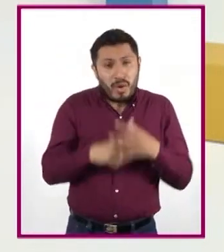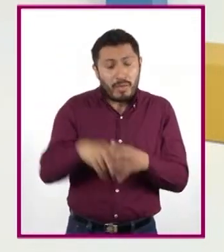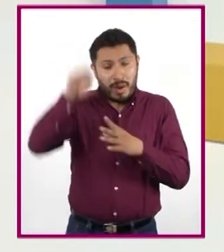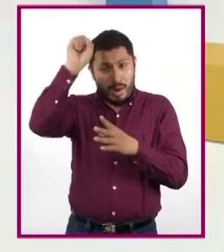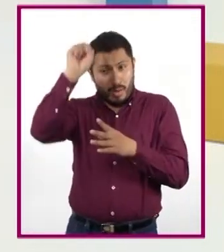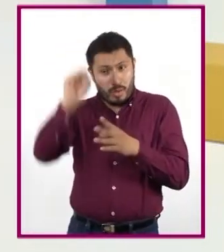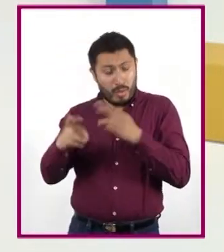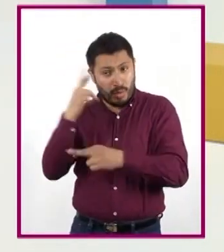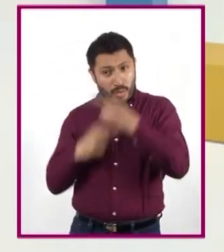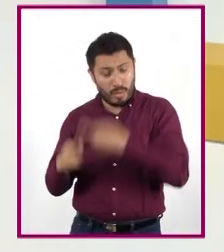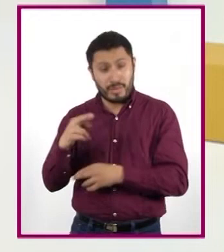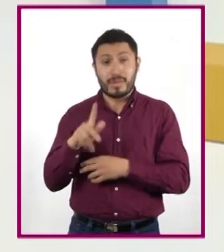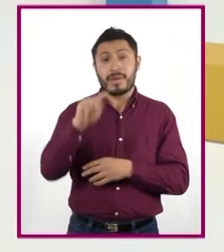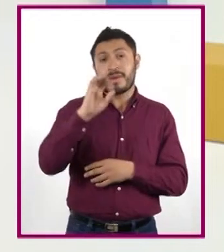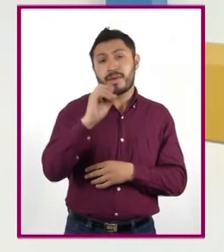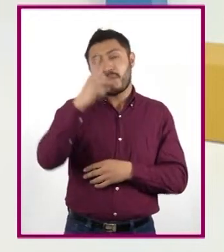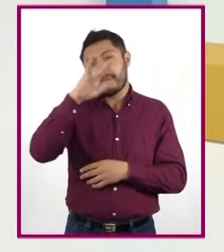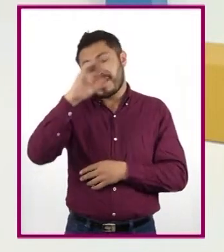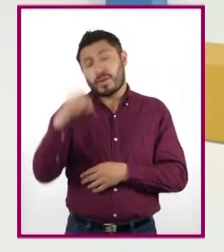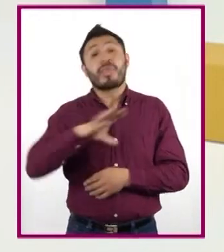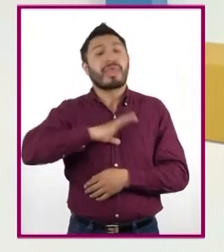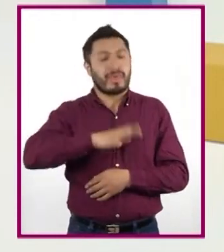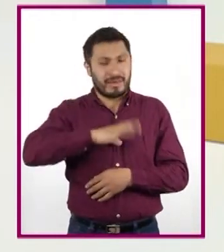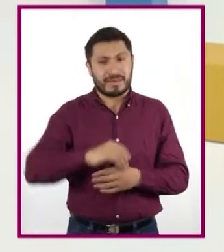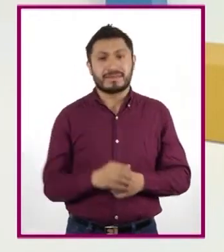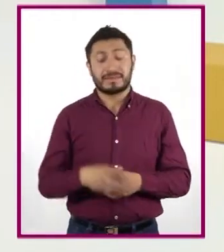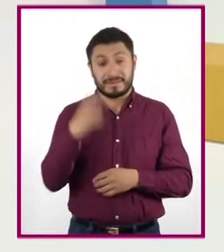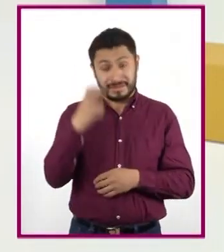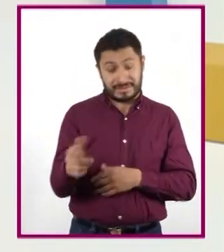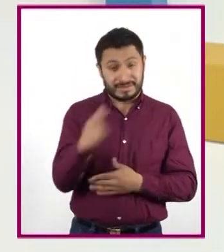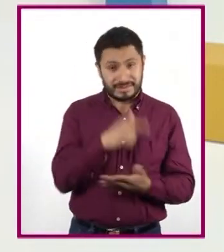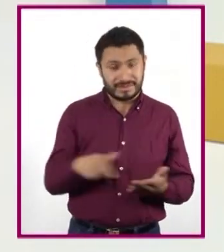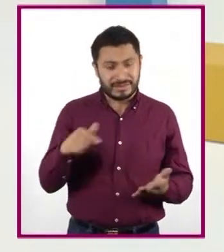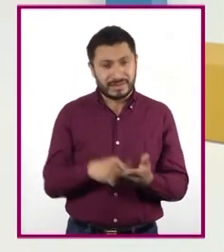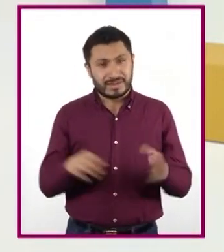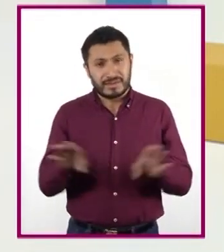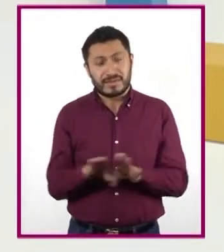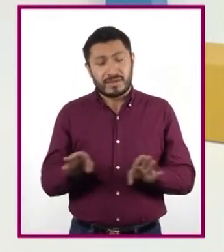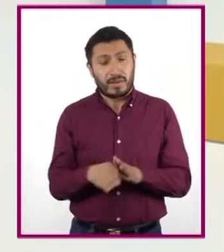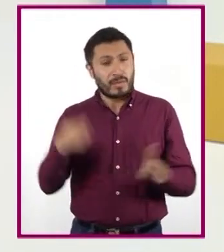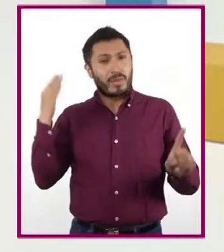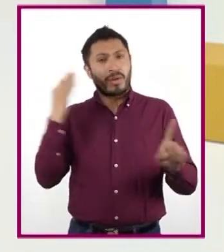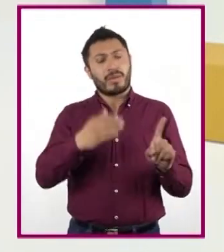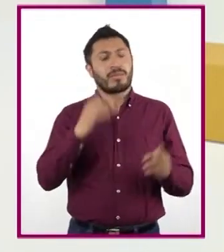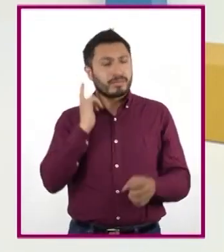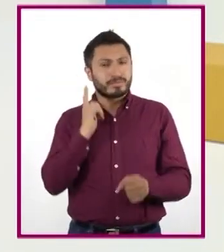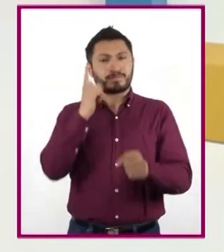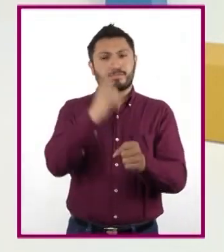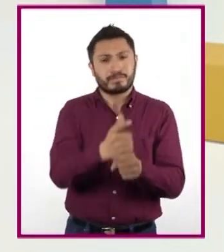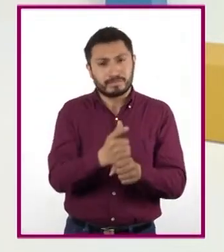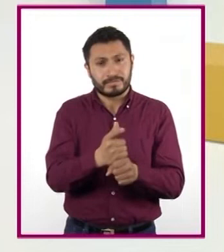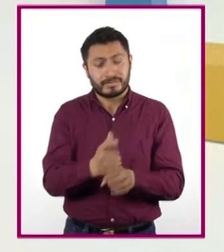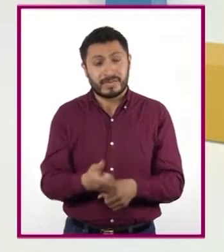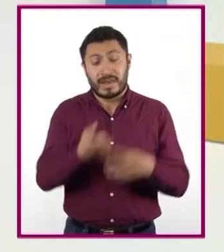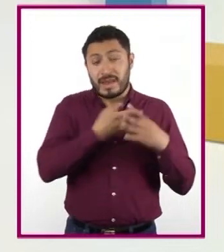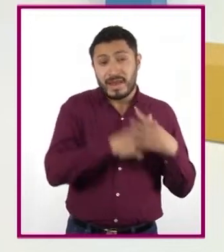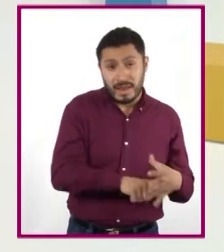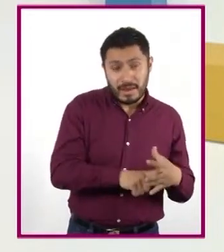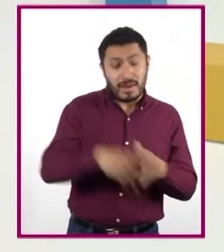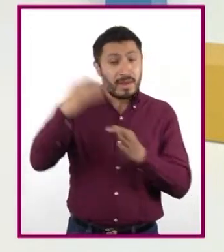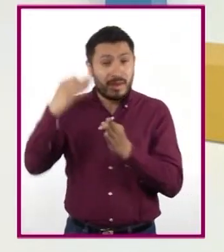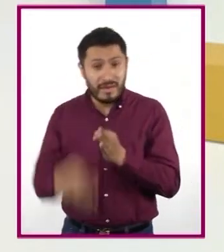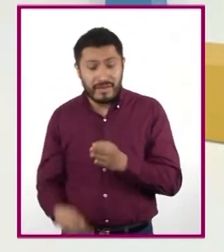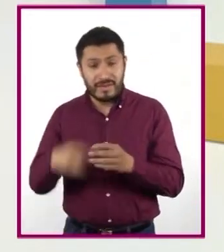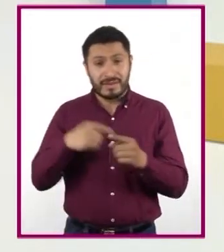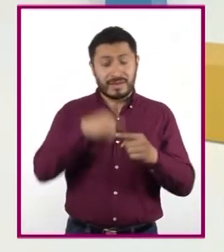sur, el Trópico de Cáncer. Esta ubicación tenía como objetivo identificar el inicio y fin